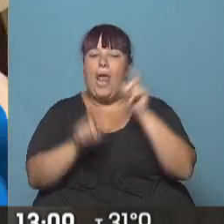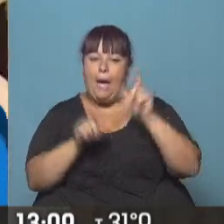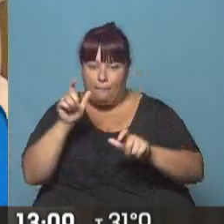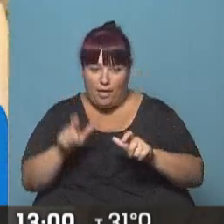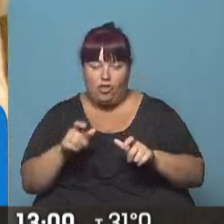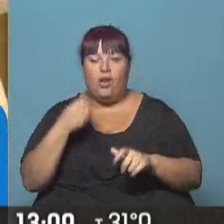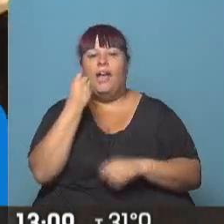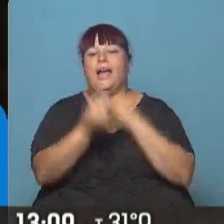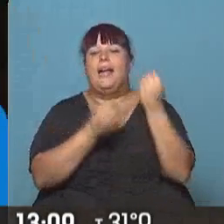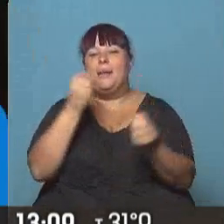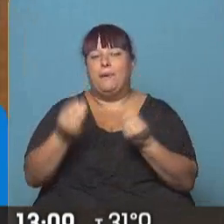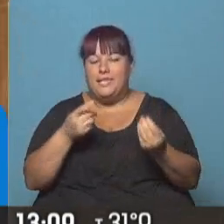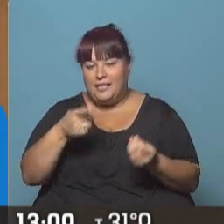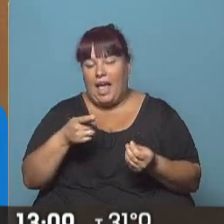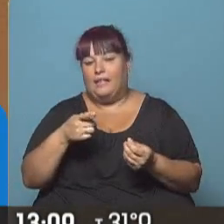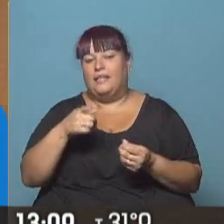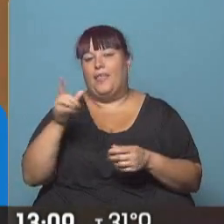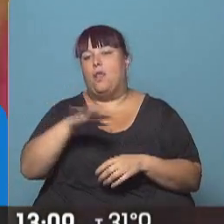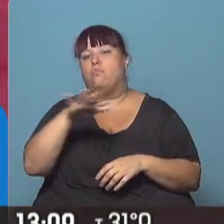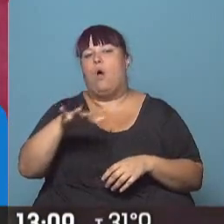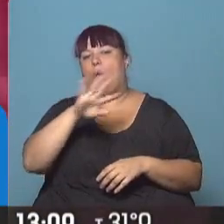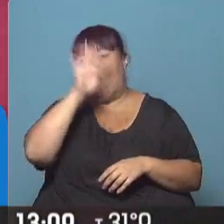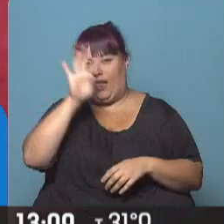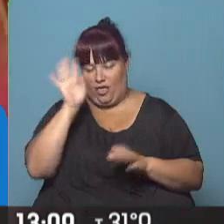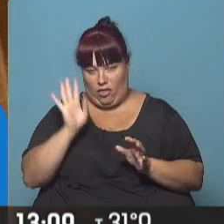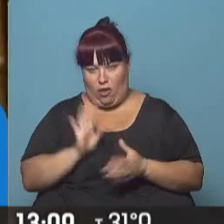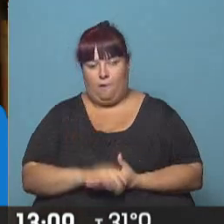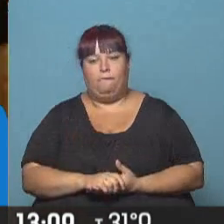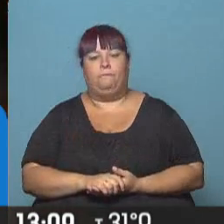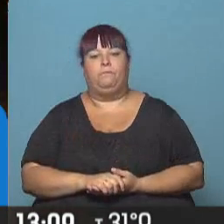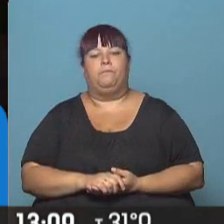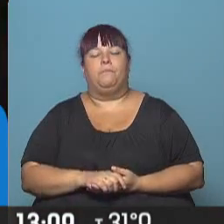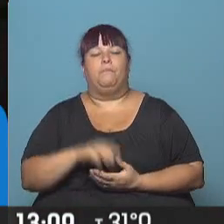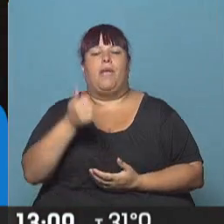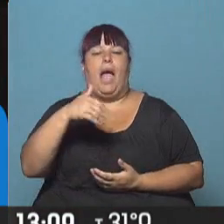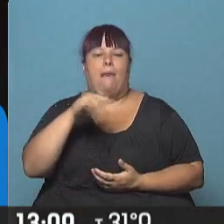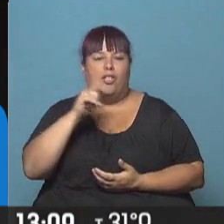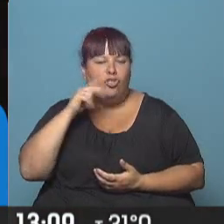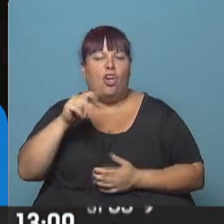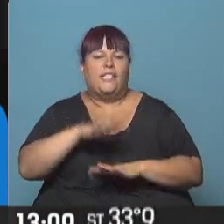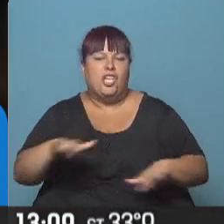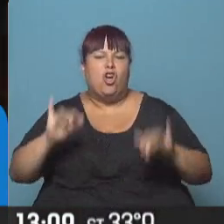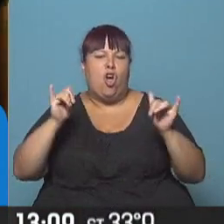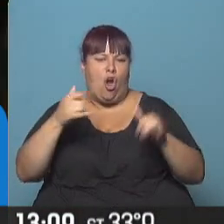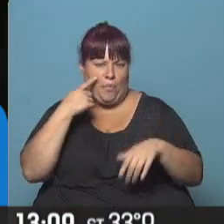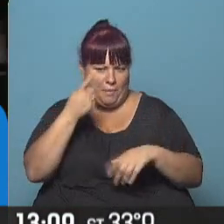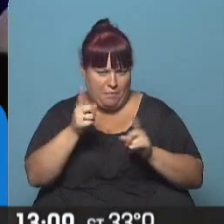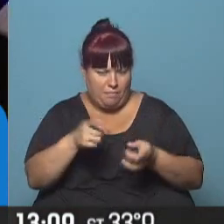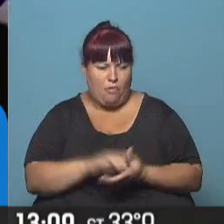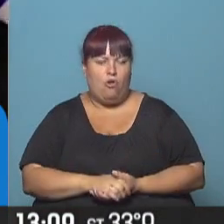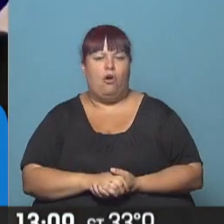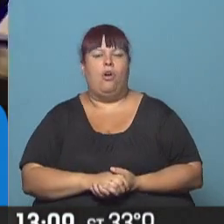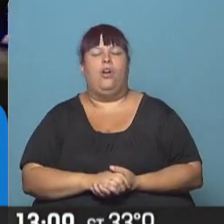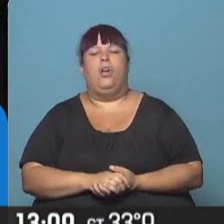los representantes de los principales pueblos indígenas de la Amazonia, también niños, adolescentes, como vemos.